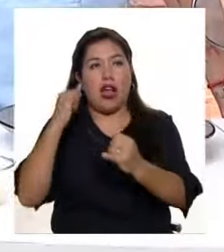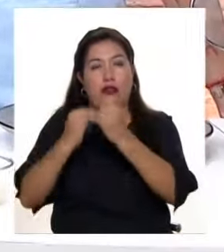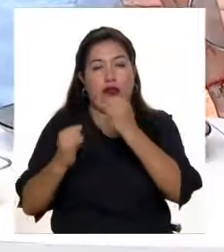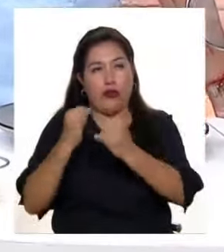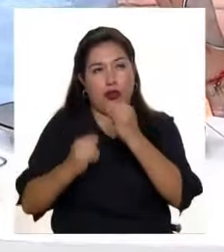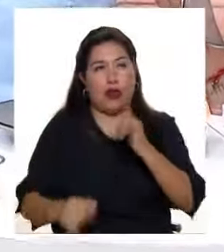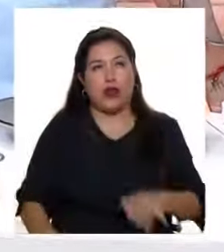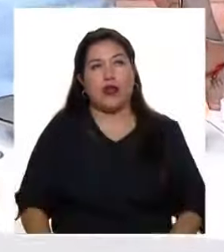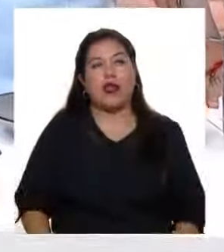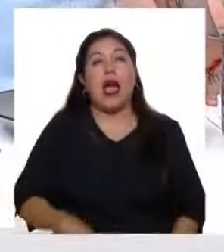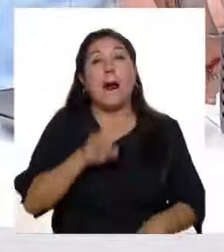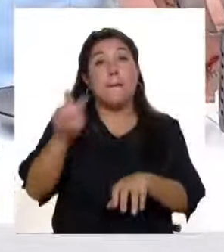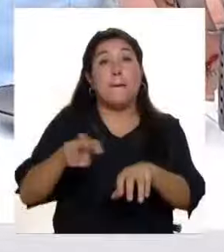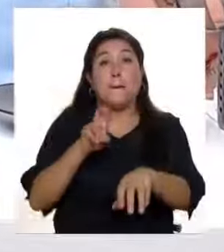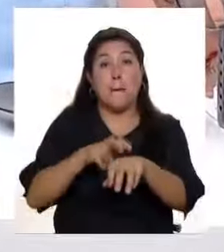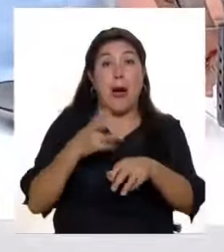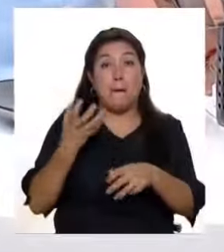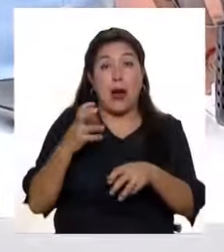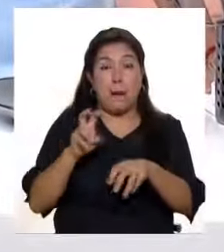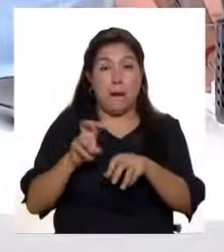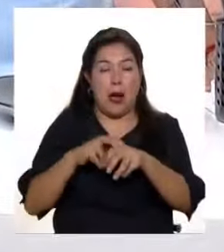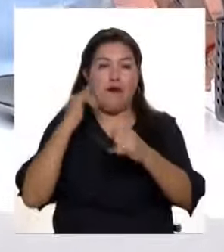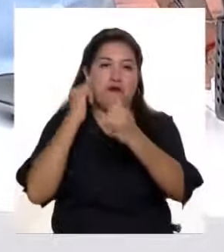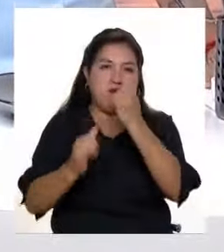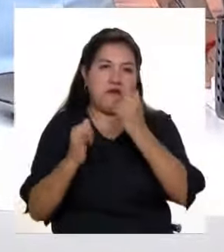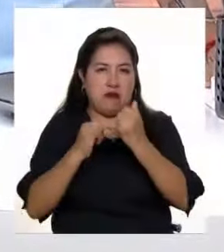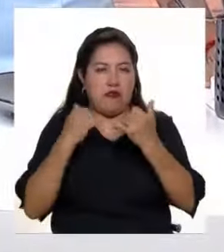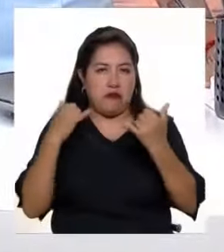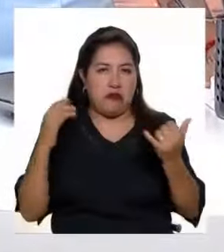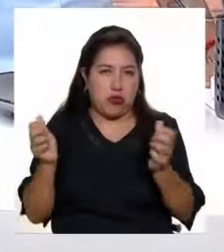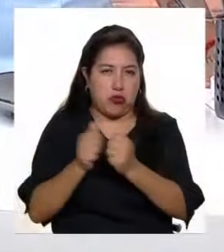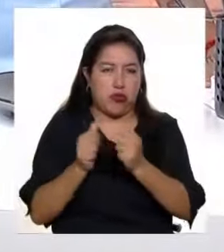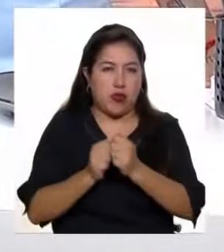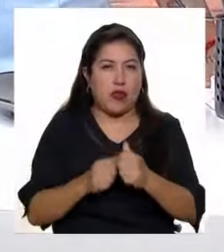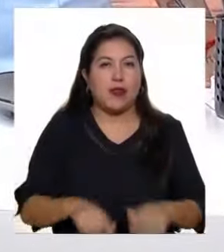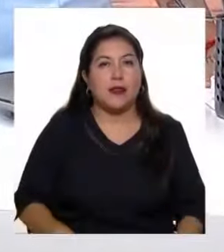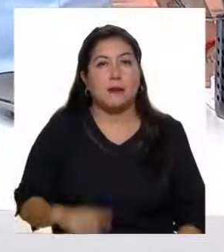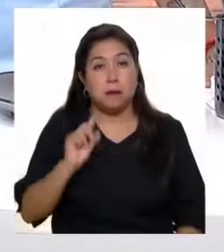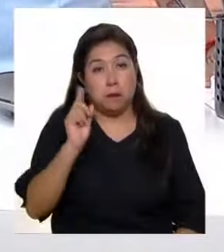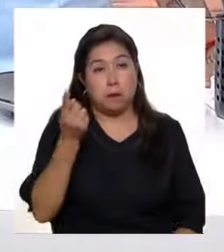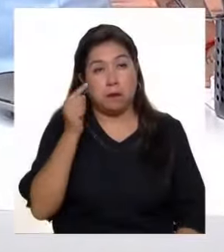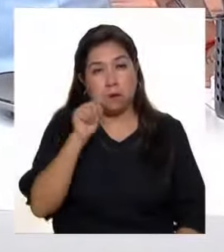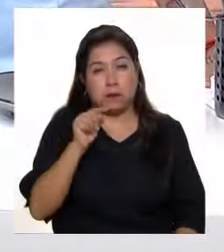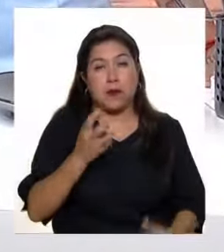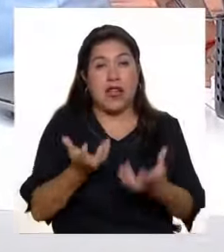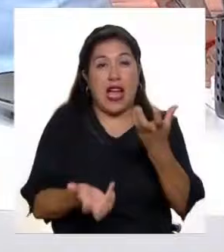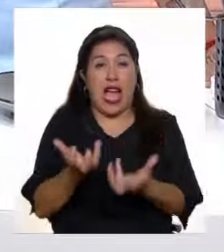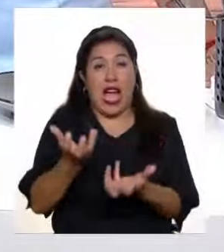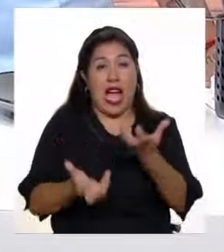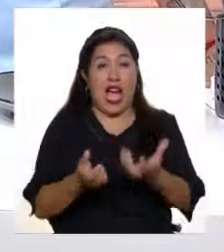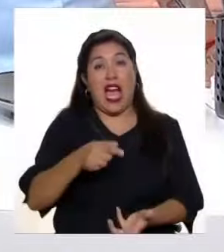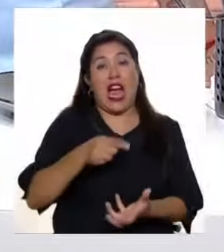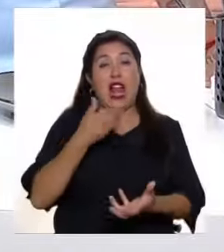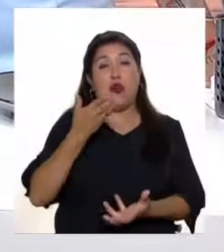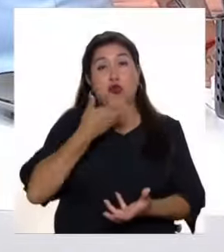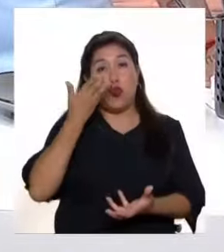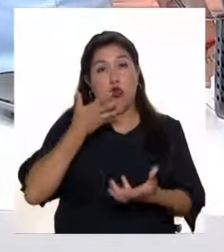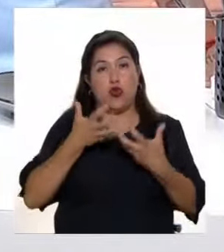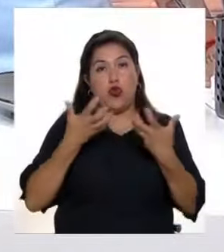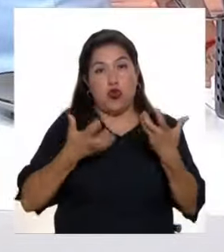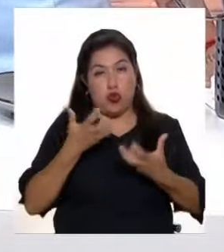está la papa. Ay. Pero si la echo ahorita, se va a deshacer. Okay. Entonces, que hierva el caldito, le agregamos los fideos,